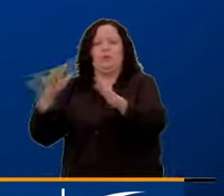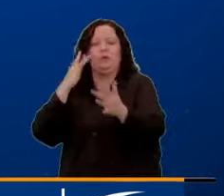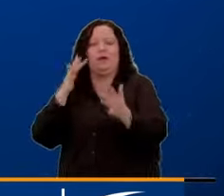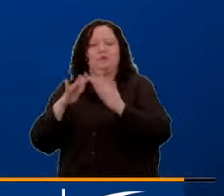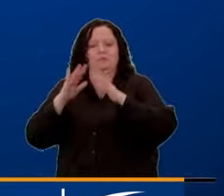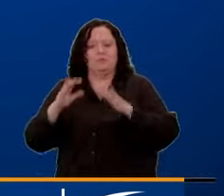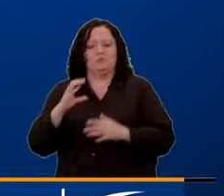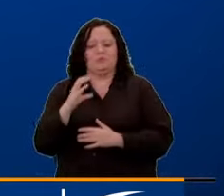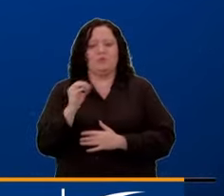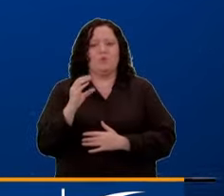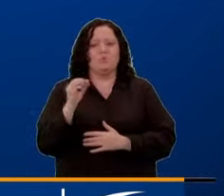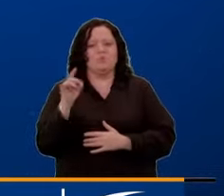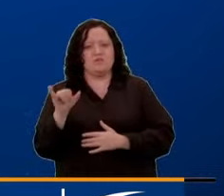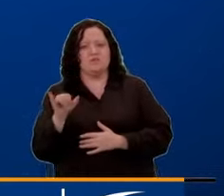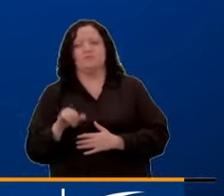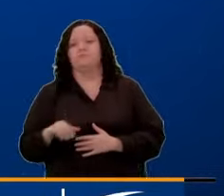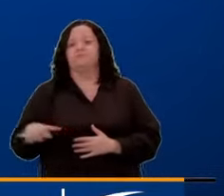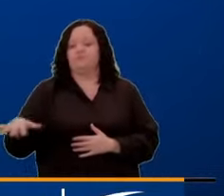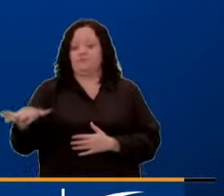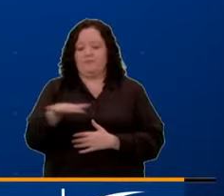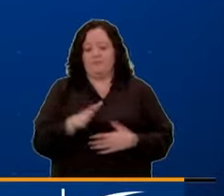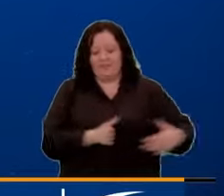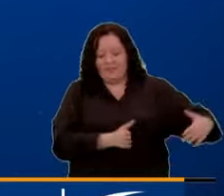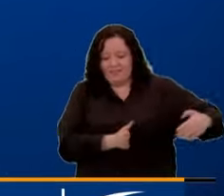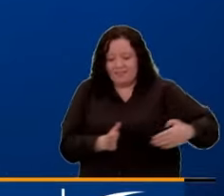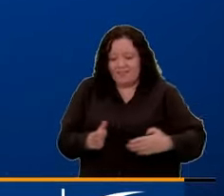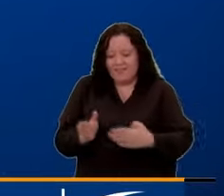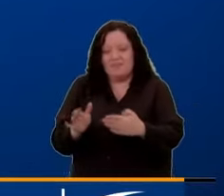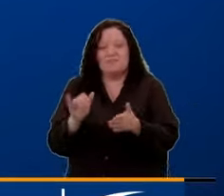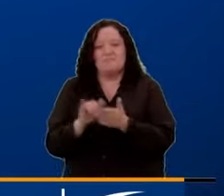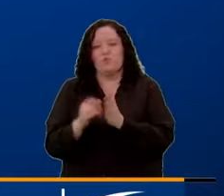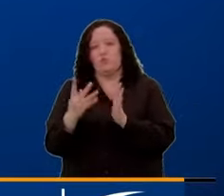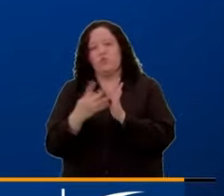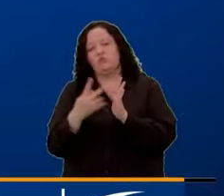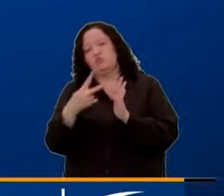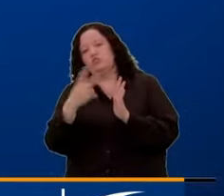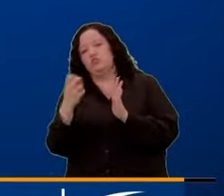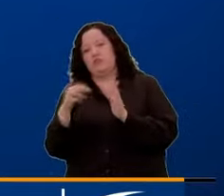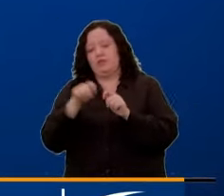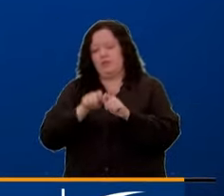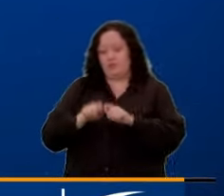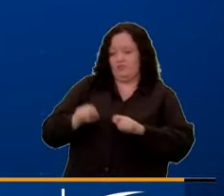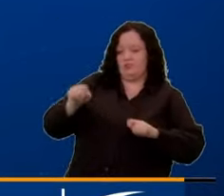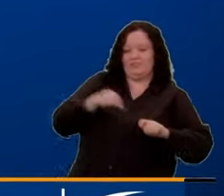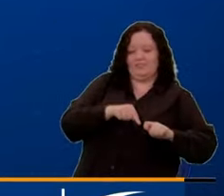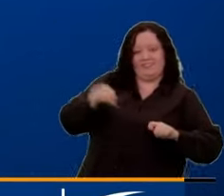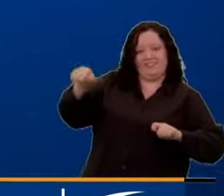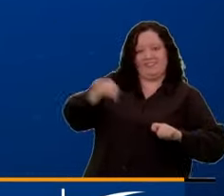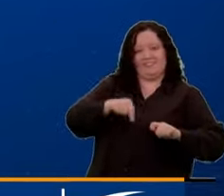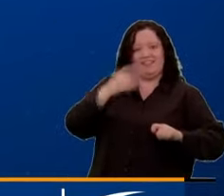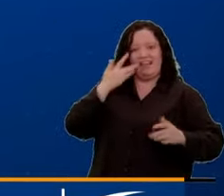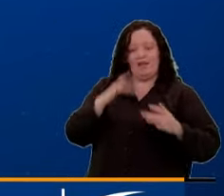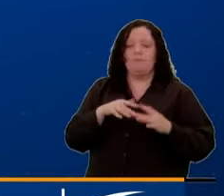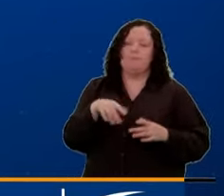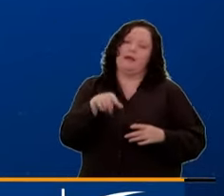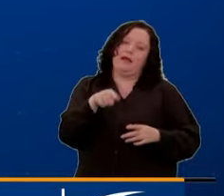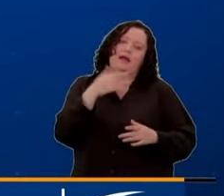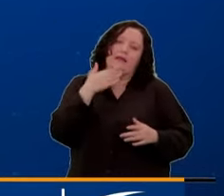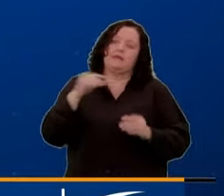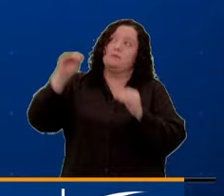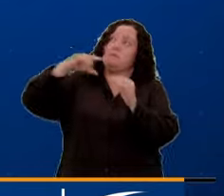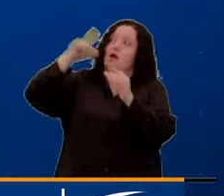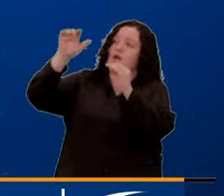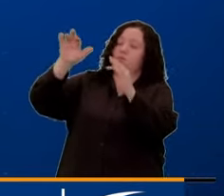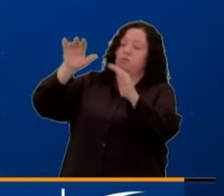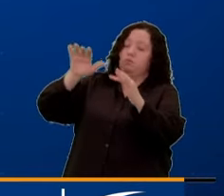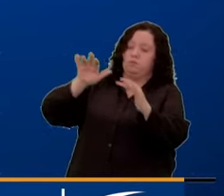Cocuy. El sendero del Púlpito del Diablo, sobre los 4.200 metros de altura, fue uno de los lugares que, gracias a la nevada,